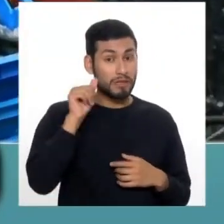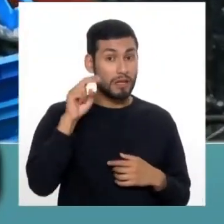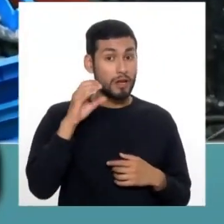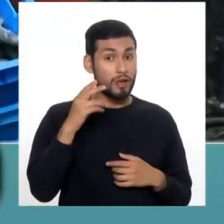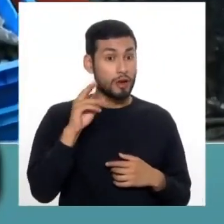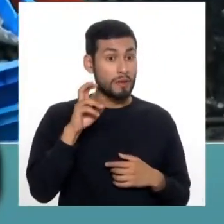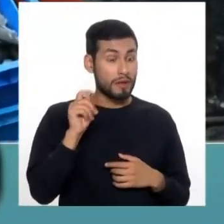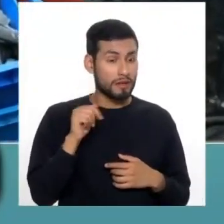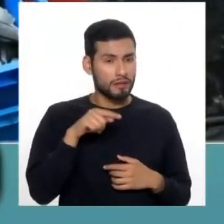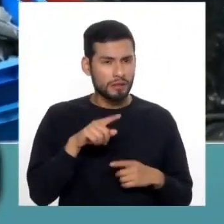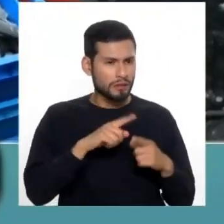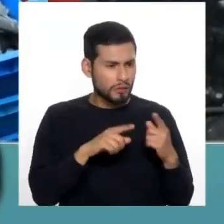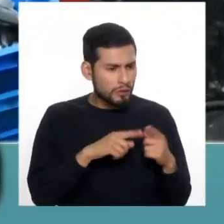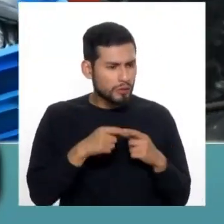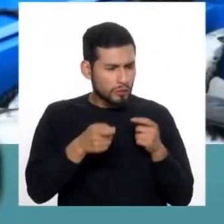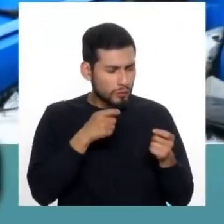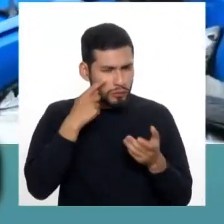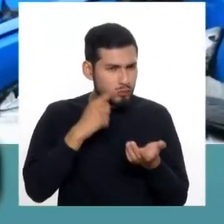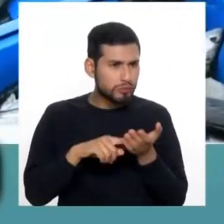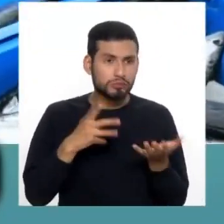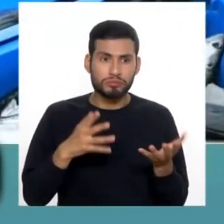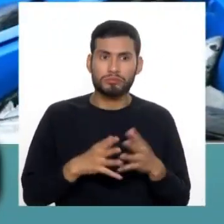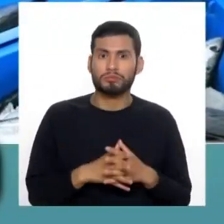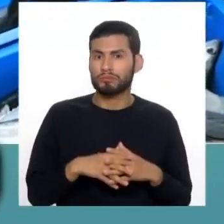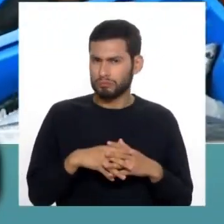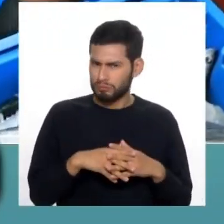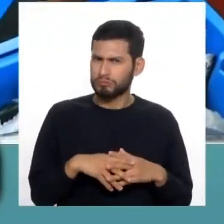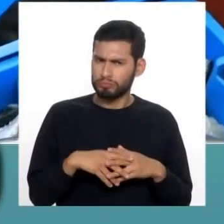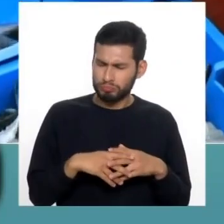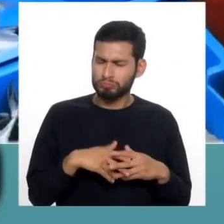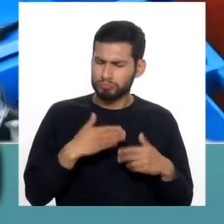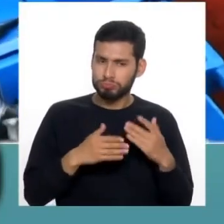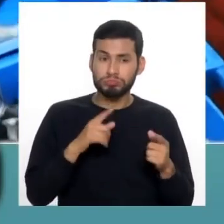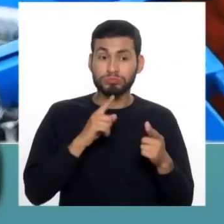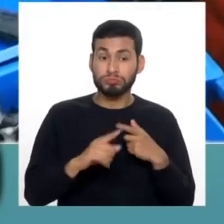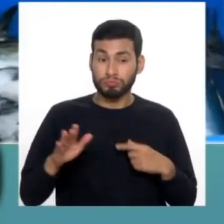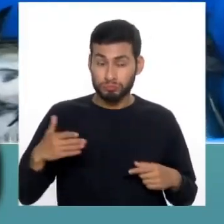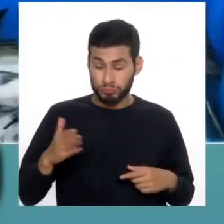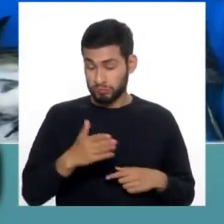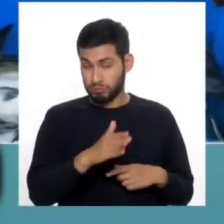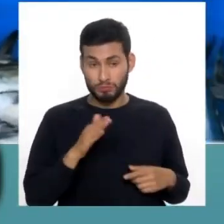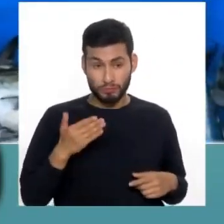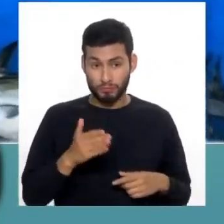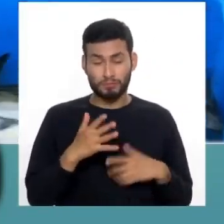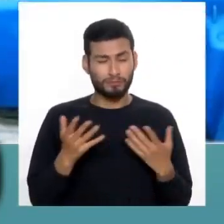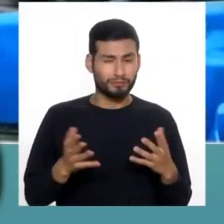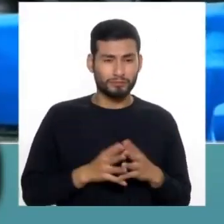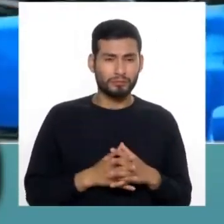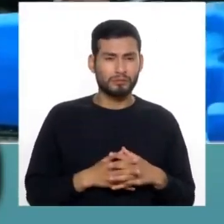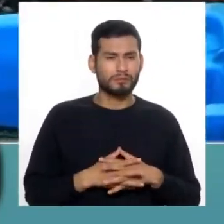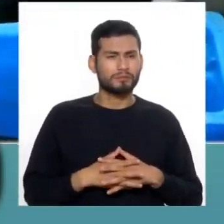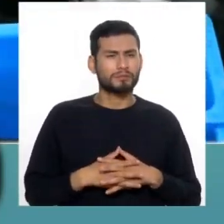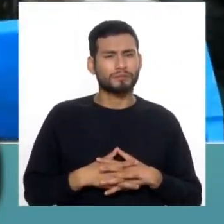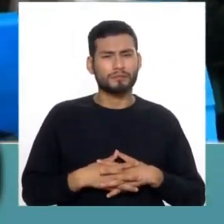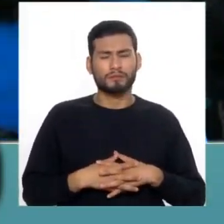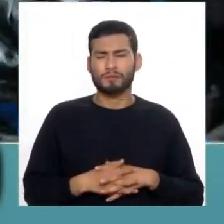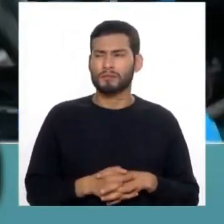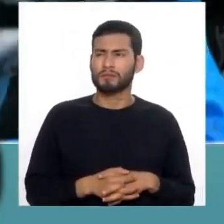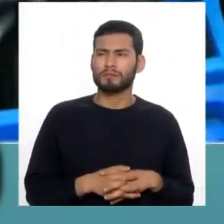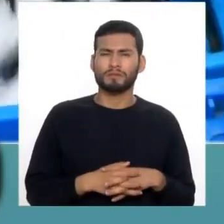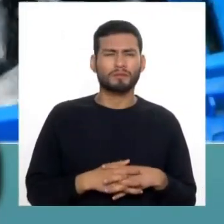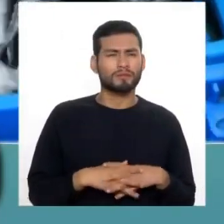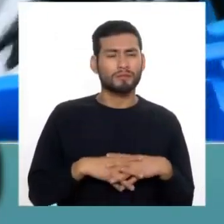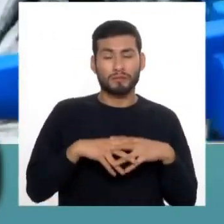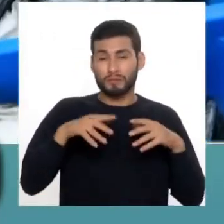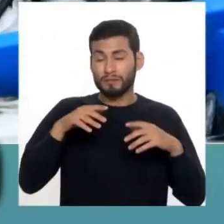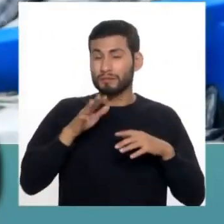la regulación, el control funciona. Sin embargo, la pesquería o mejor dicho, el